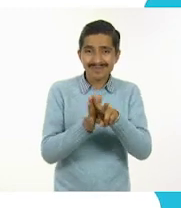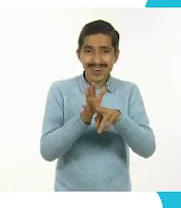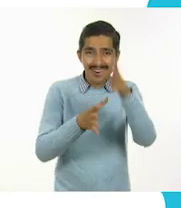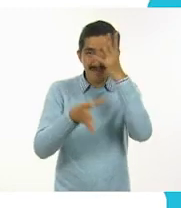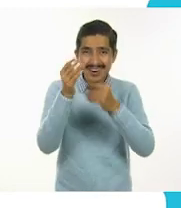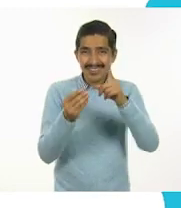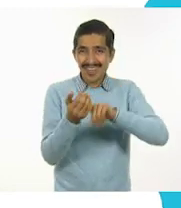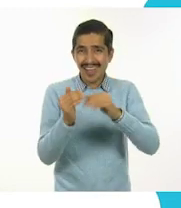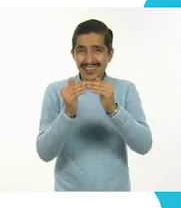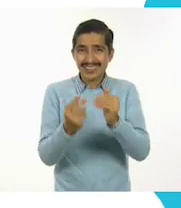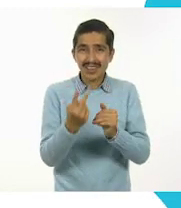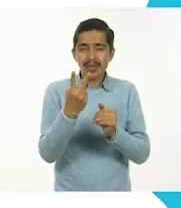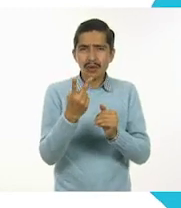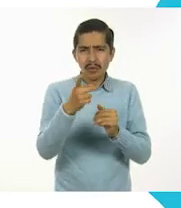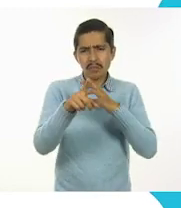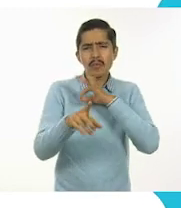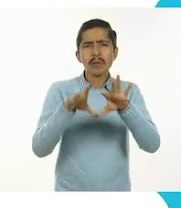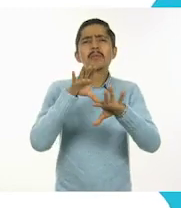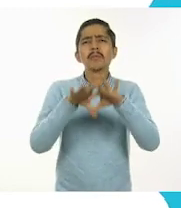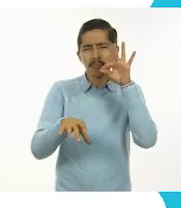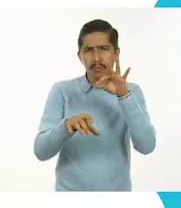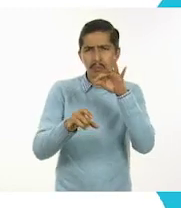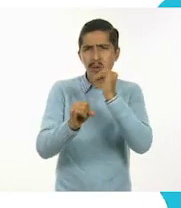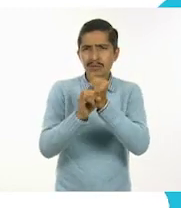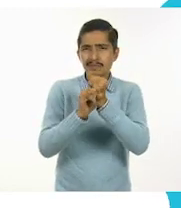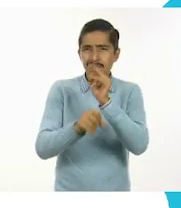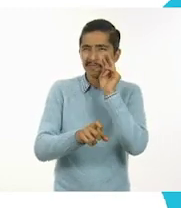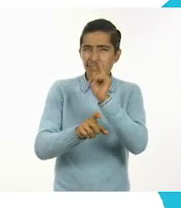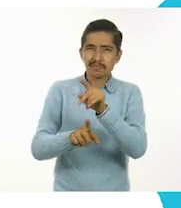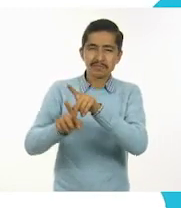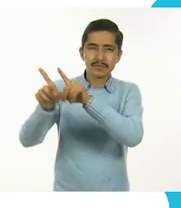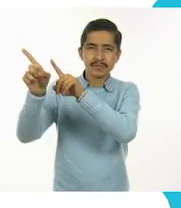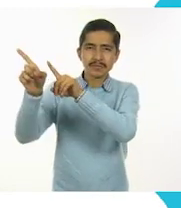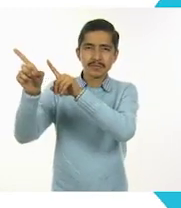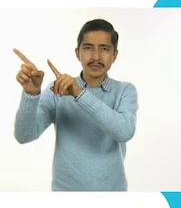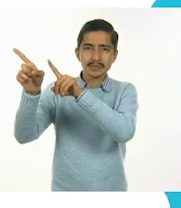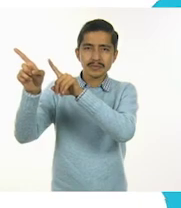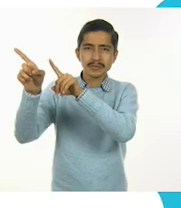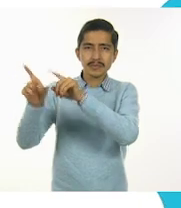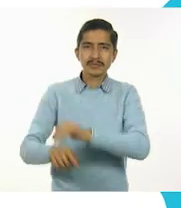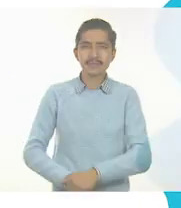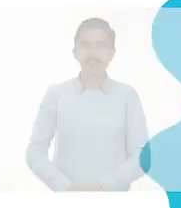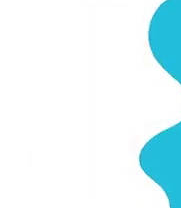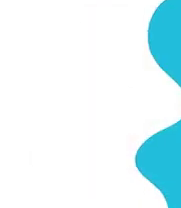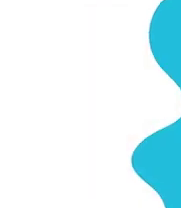en la siguiente liga, aprendeencasa.cep.gob.mx.